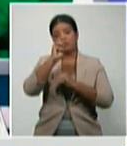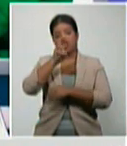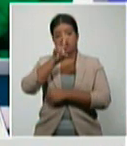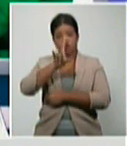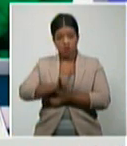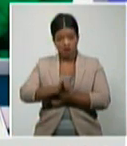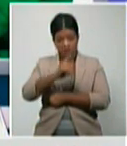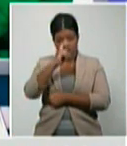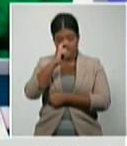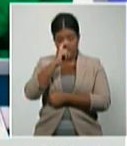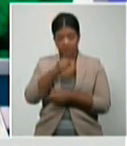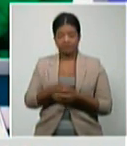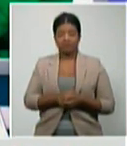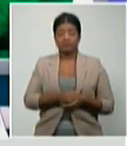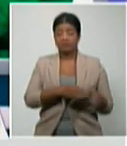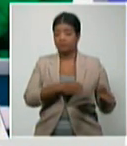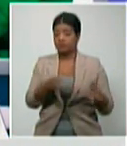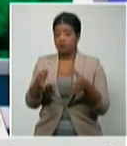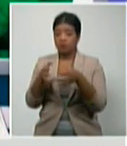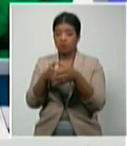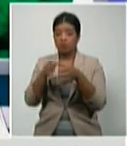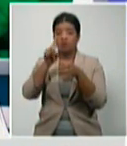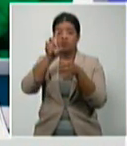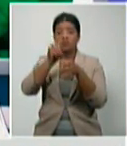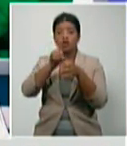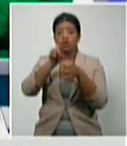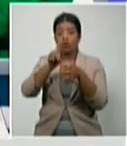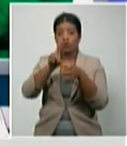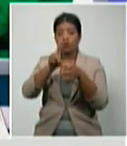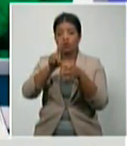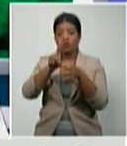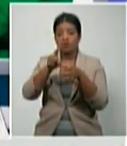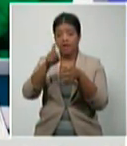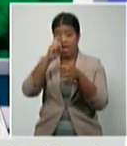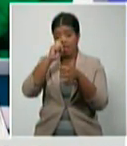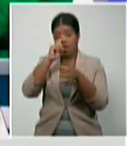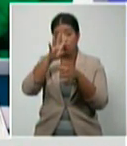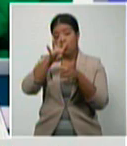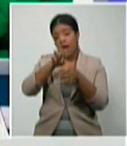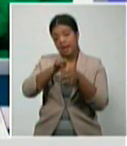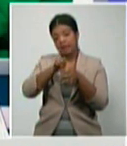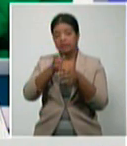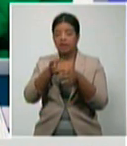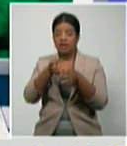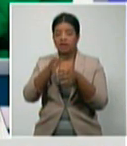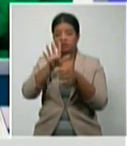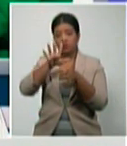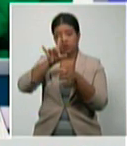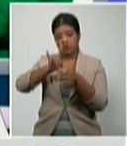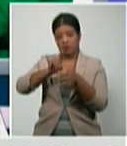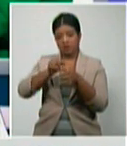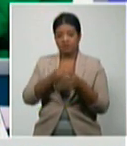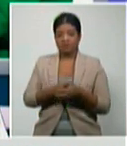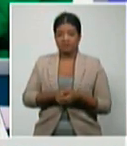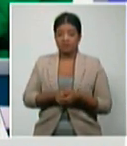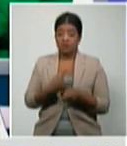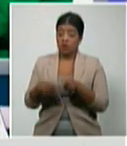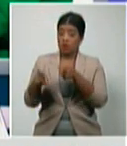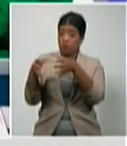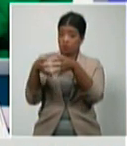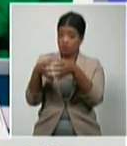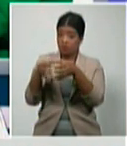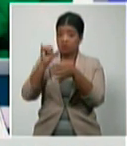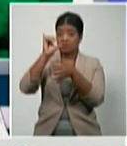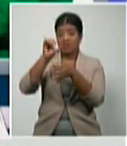el de 40 a 59 y 60 y 37 en el